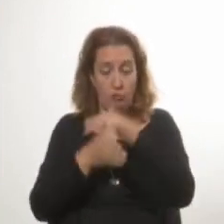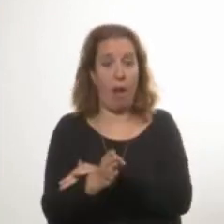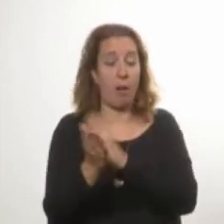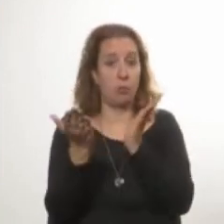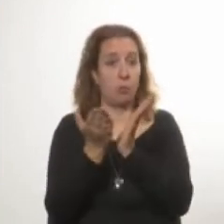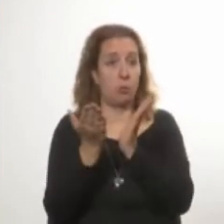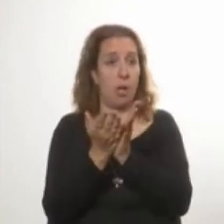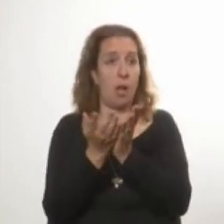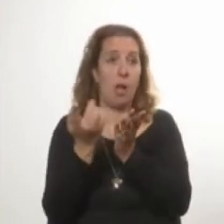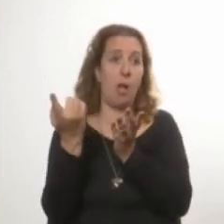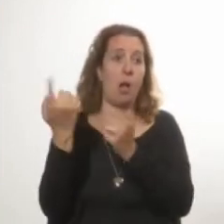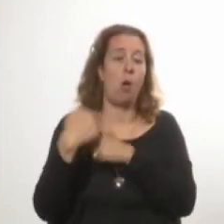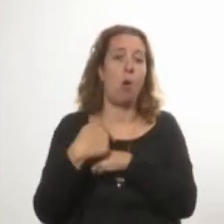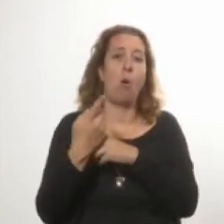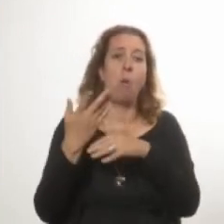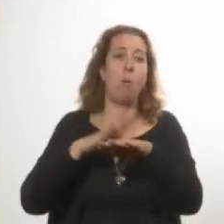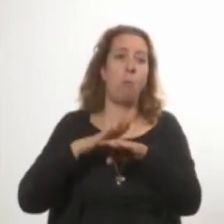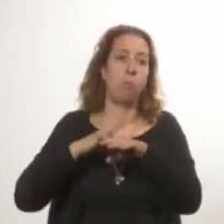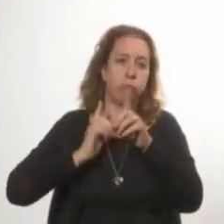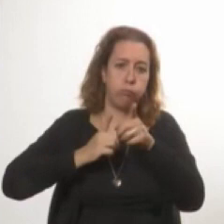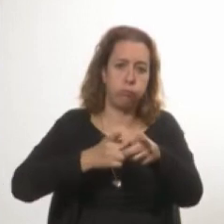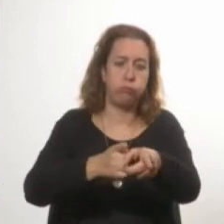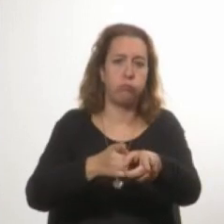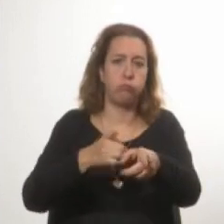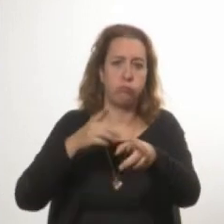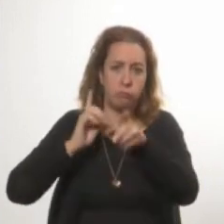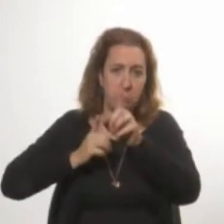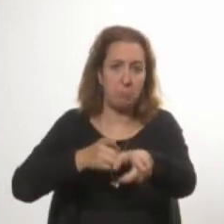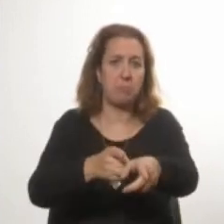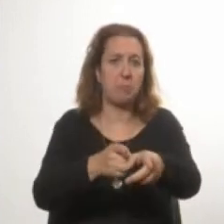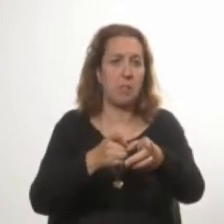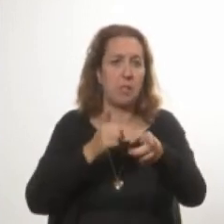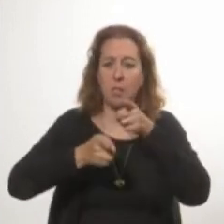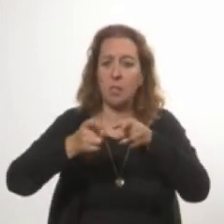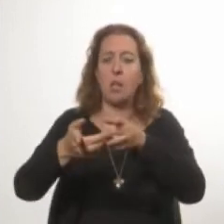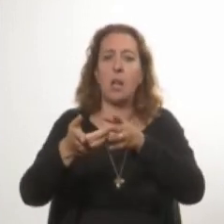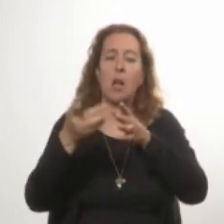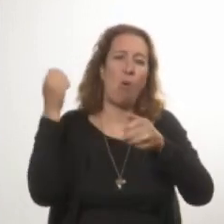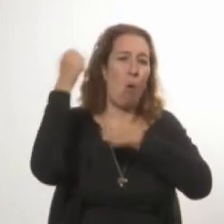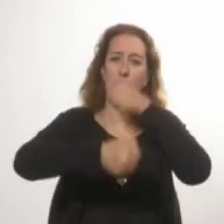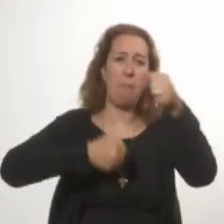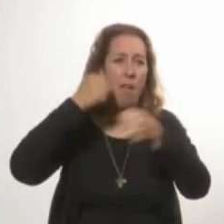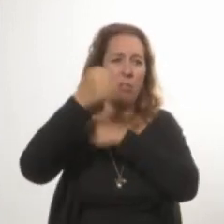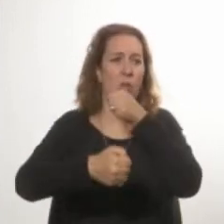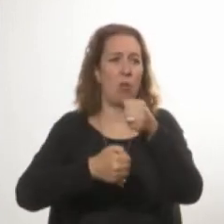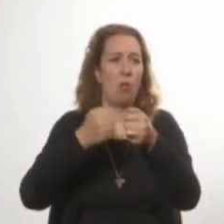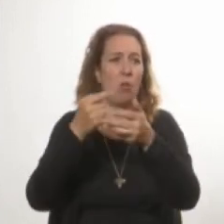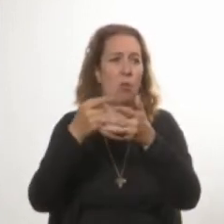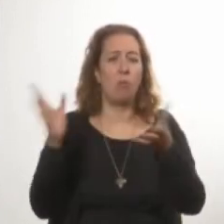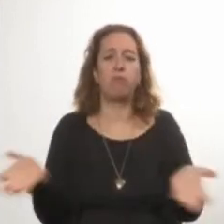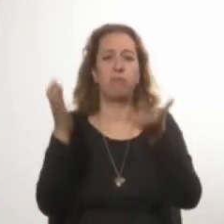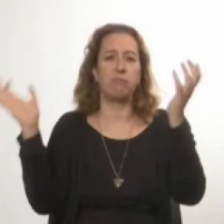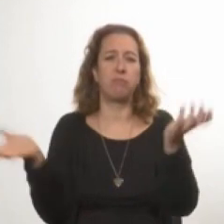Derecho y bajaba una horda persiguiendo a Wilson Cravioto, golpeándolo, y terminaron incendiándole un Fiat